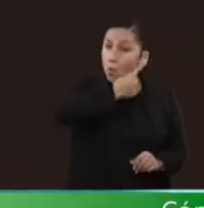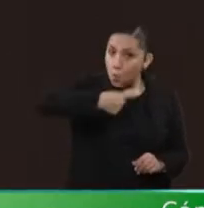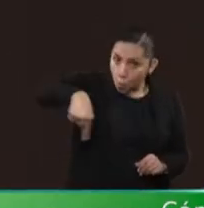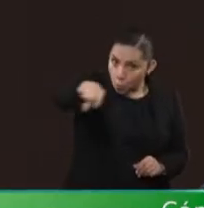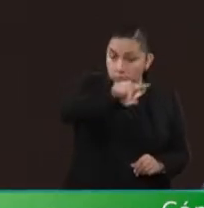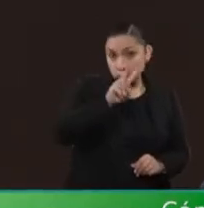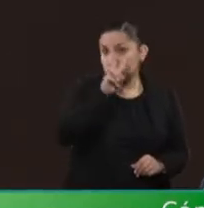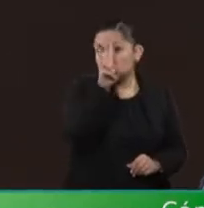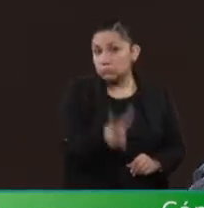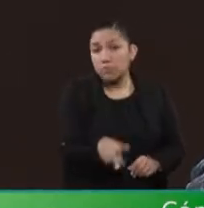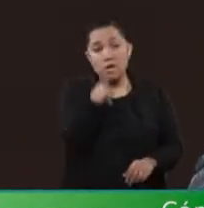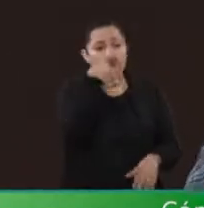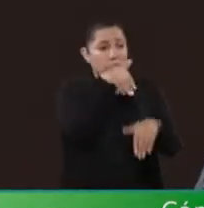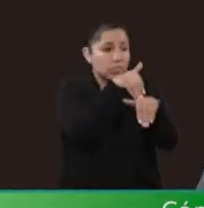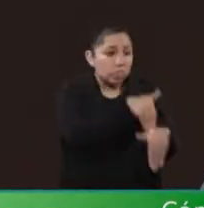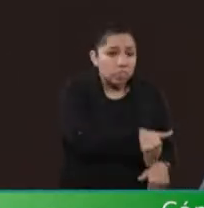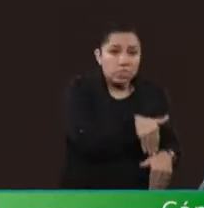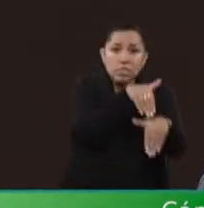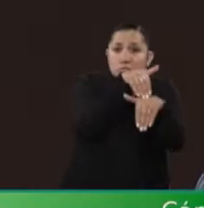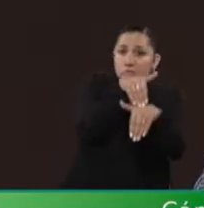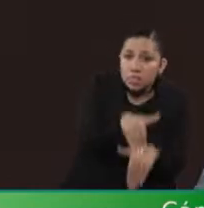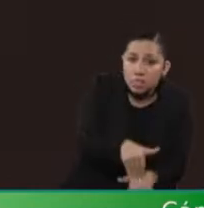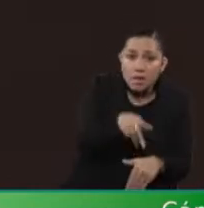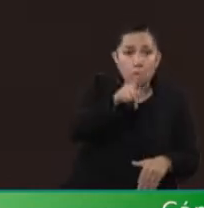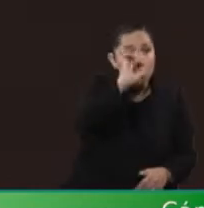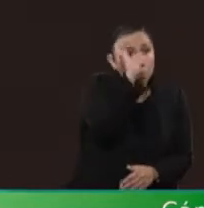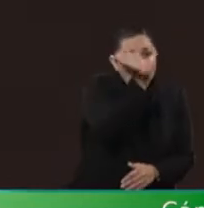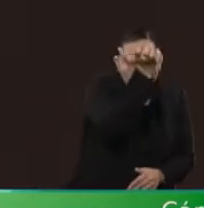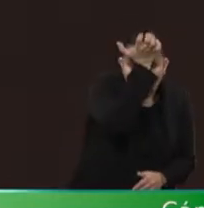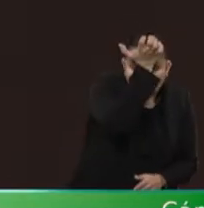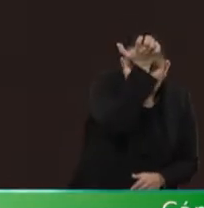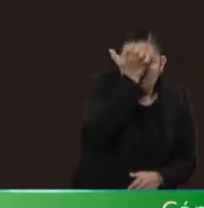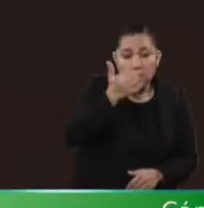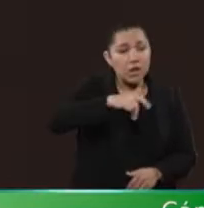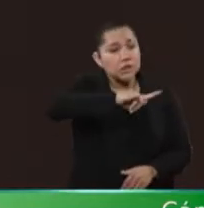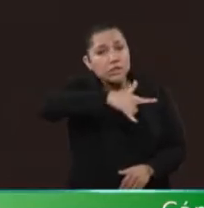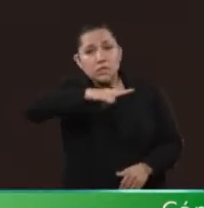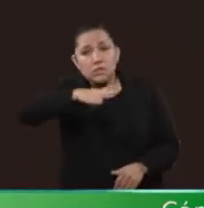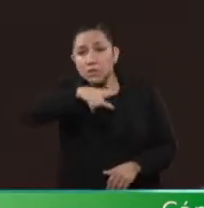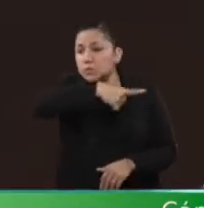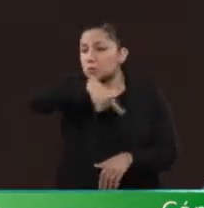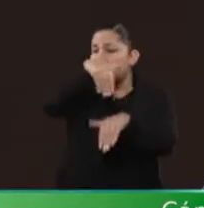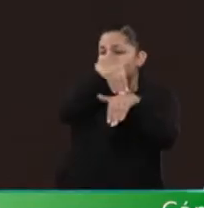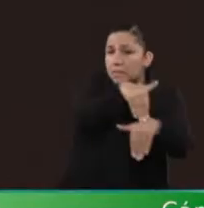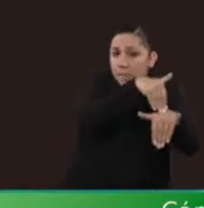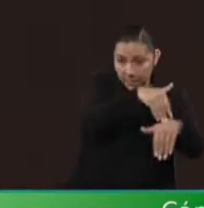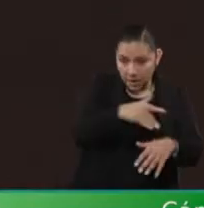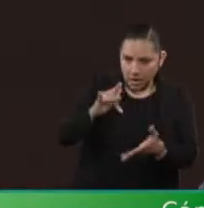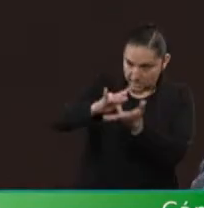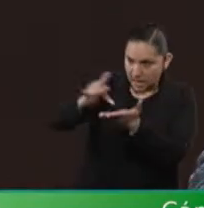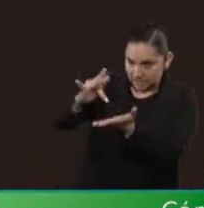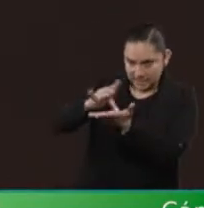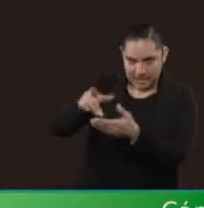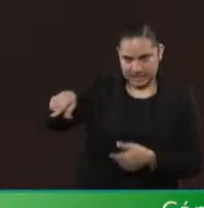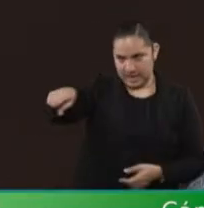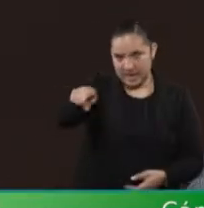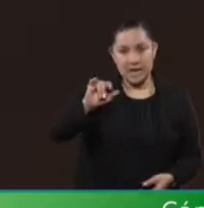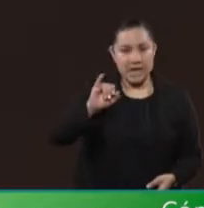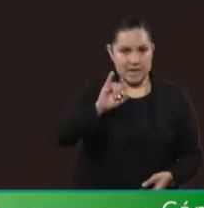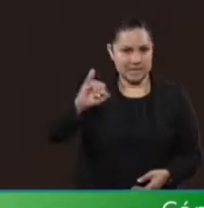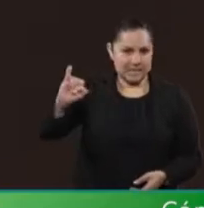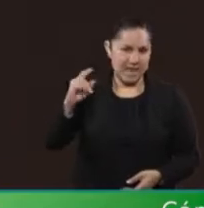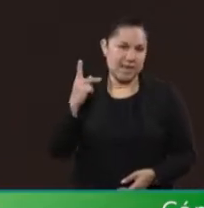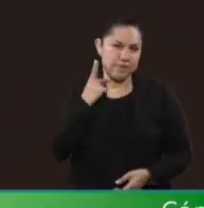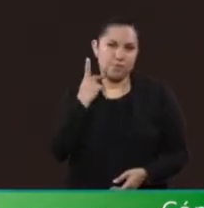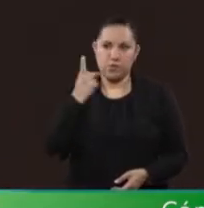Hola, hola, compañera, compañero, ¿qué tal? Gracias a mis fans de la izquierda. Muchas gracias, Dios me lo bendiga. Señoras y